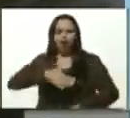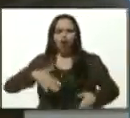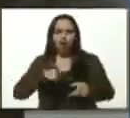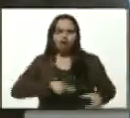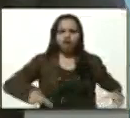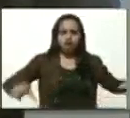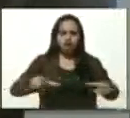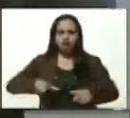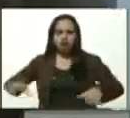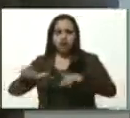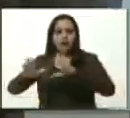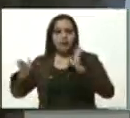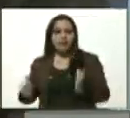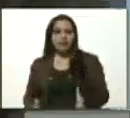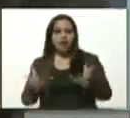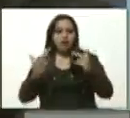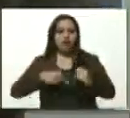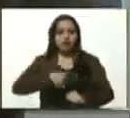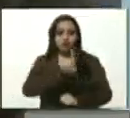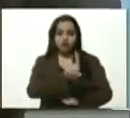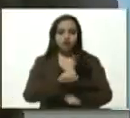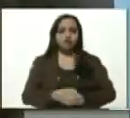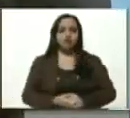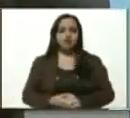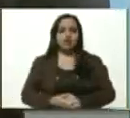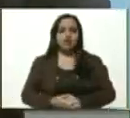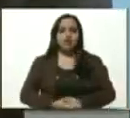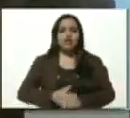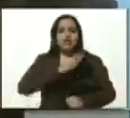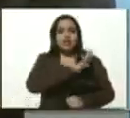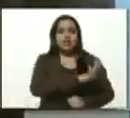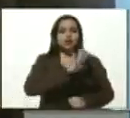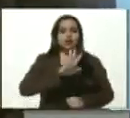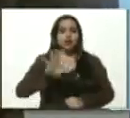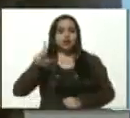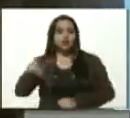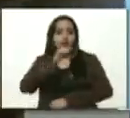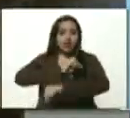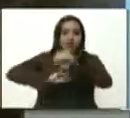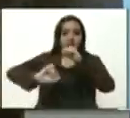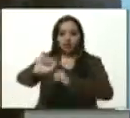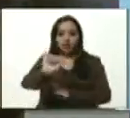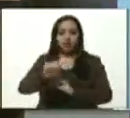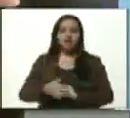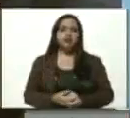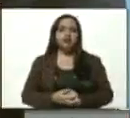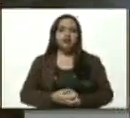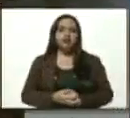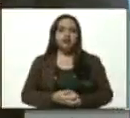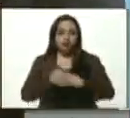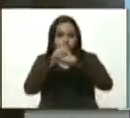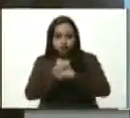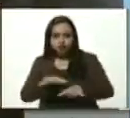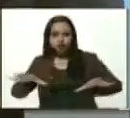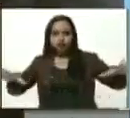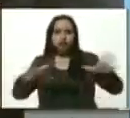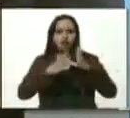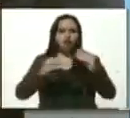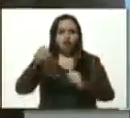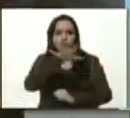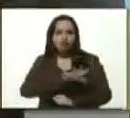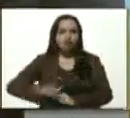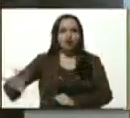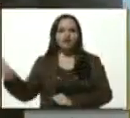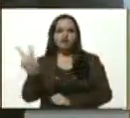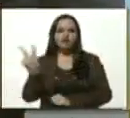es decir, la mesa número uno. Va a haber 551 defensores y defensoras desplegadas en todo el territorio